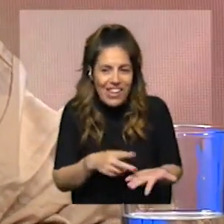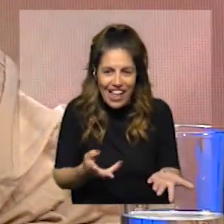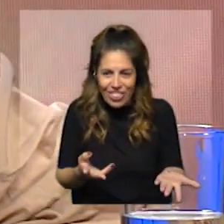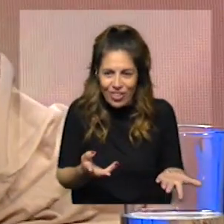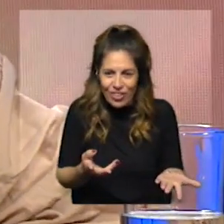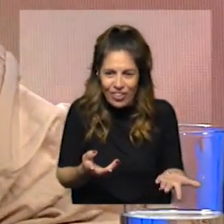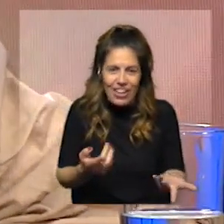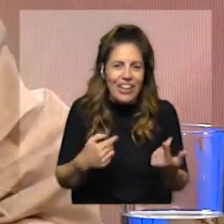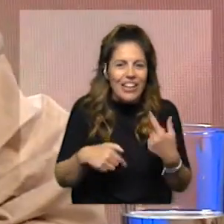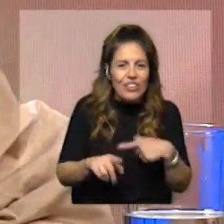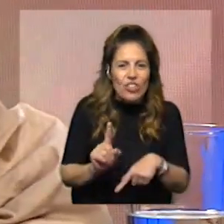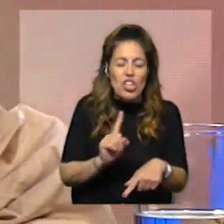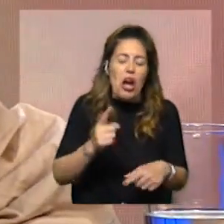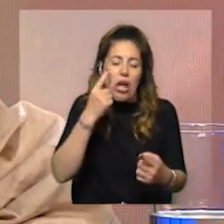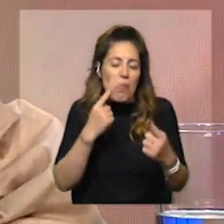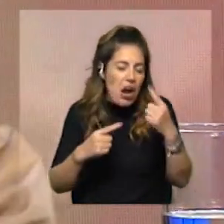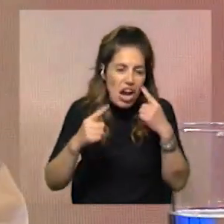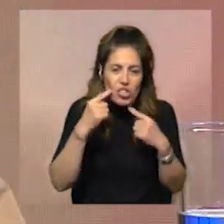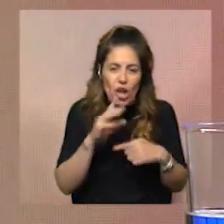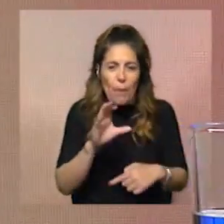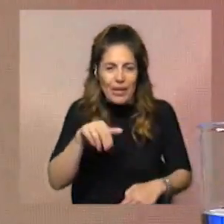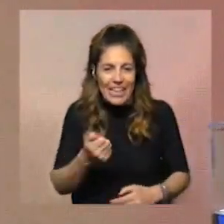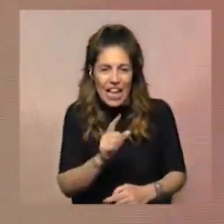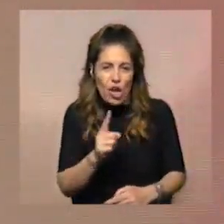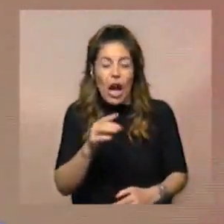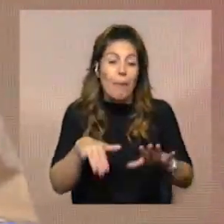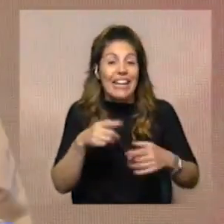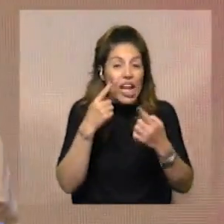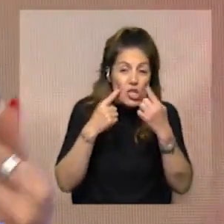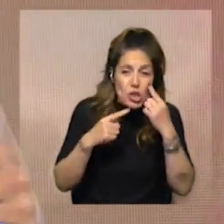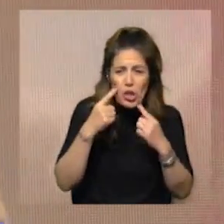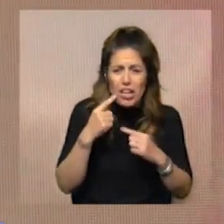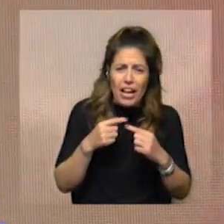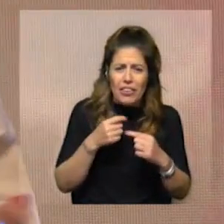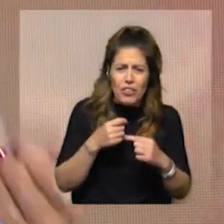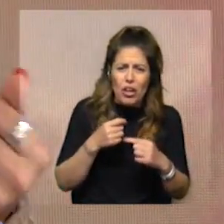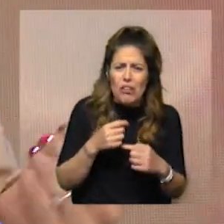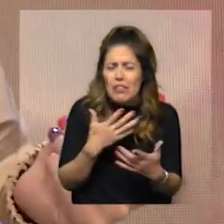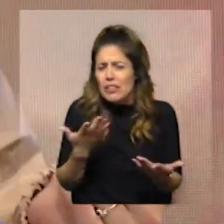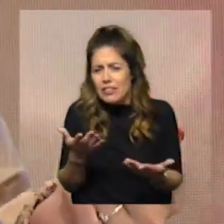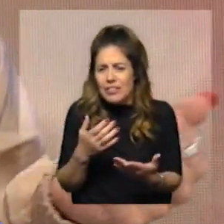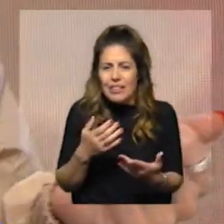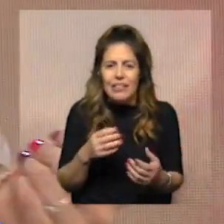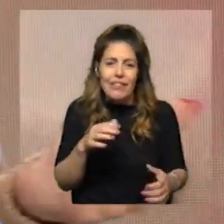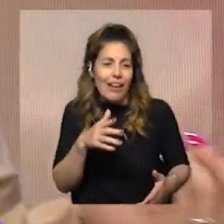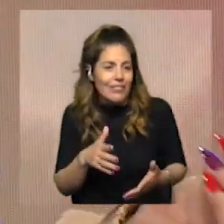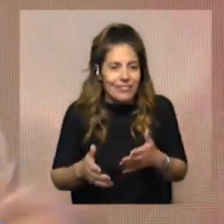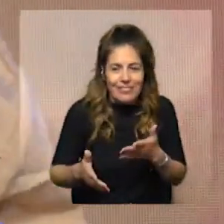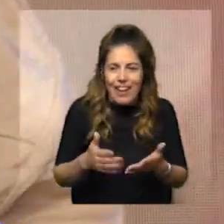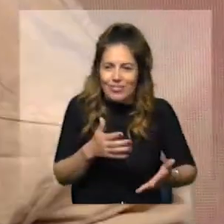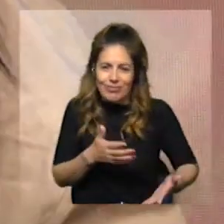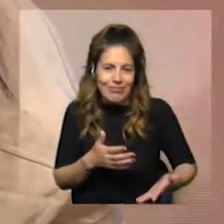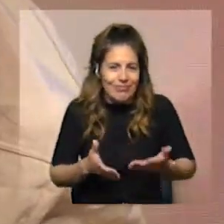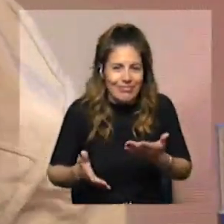Entonces, tipo, no es que te vas a poner a llorar con una plena, al revés, capaz que estás llorando, gritándola, tipo, lo siento, y estás así, claro, ¿entendés? Claro. Entonces